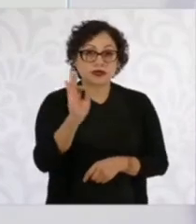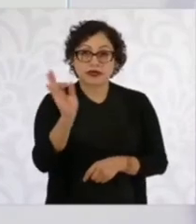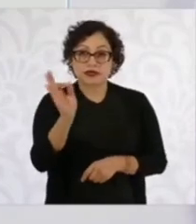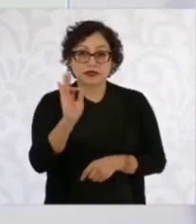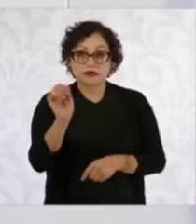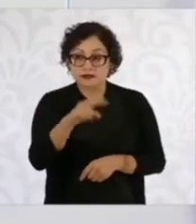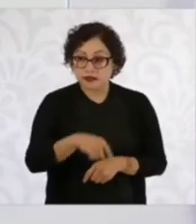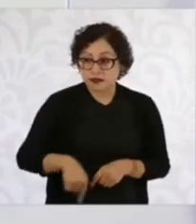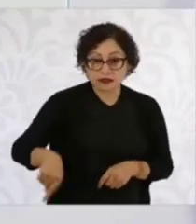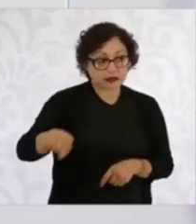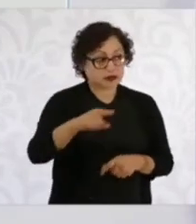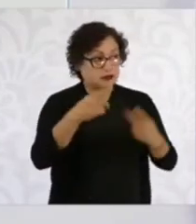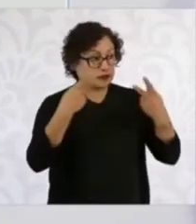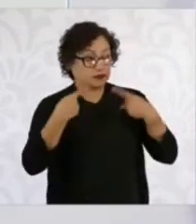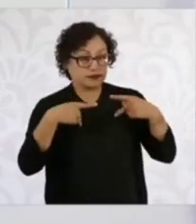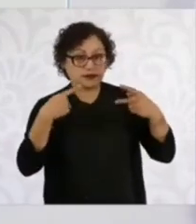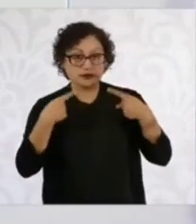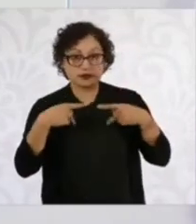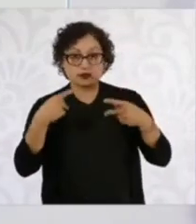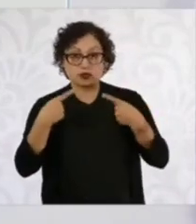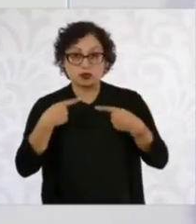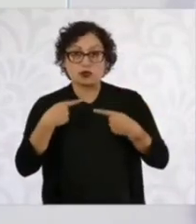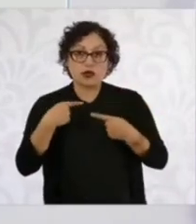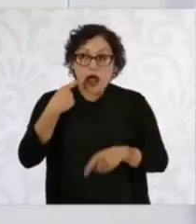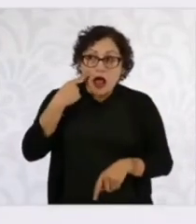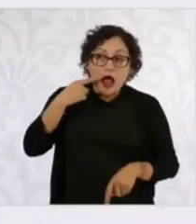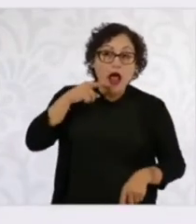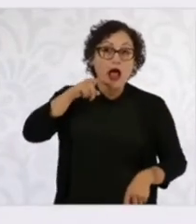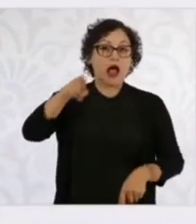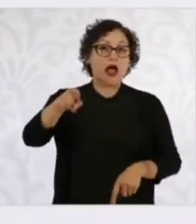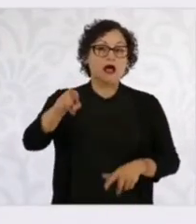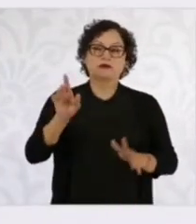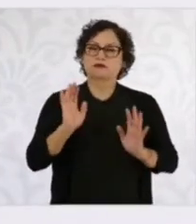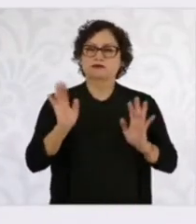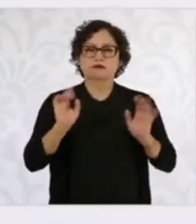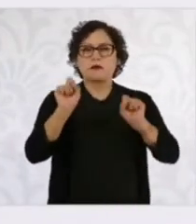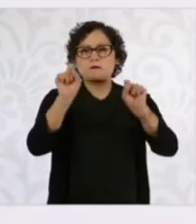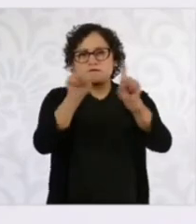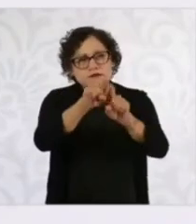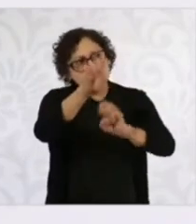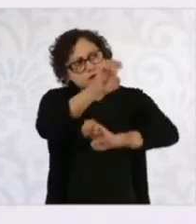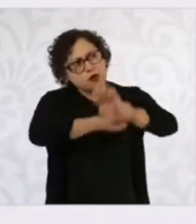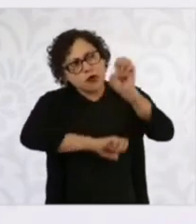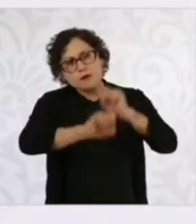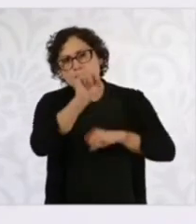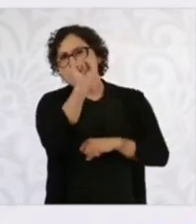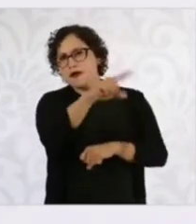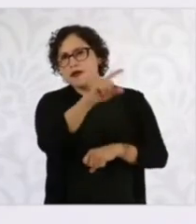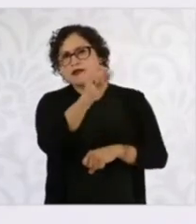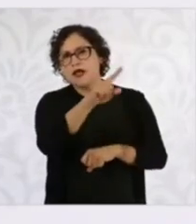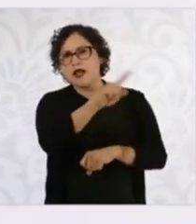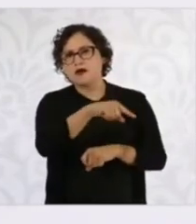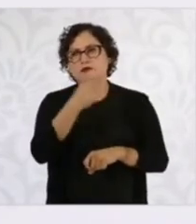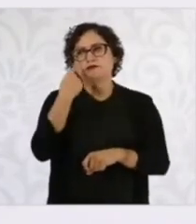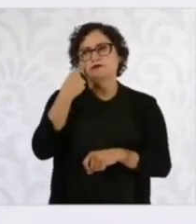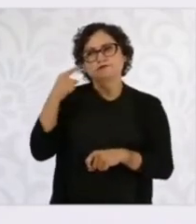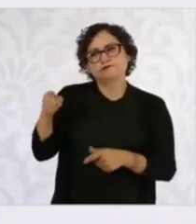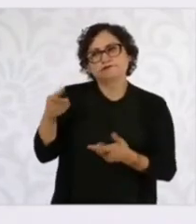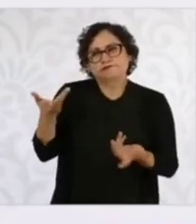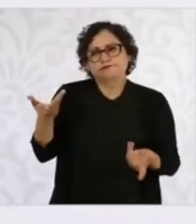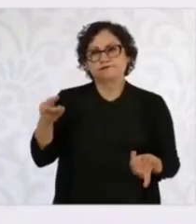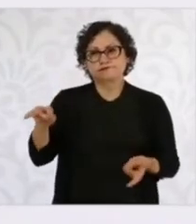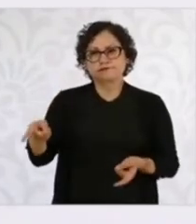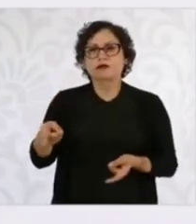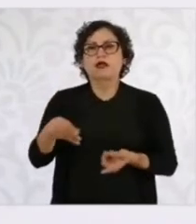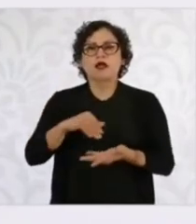revelaron, incluso los propios empresarios, como testigos revelaron el modus operandi